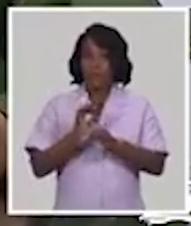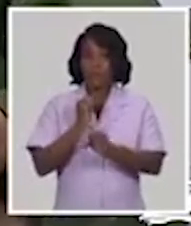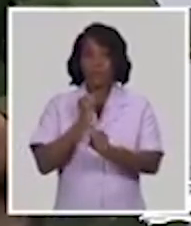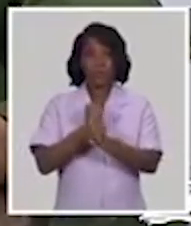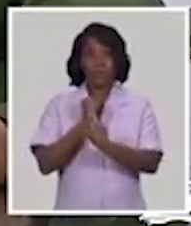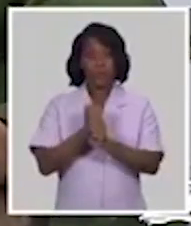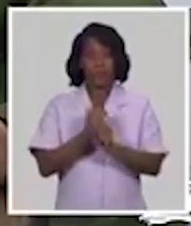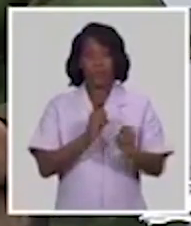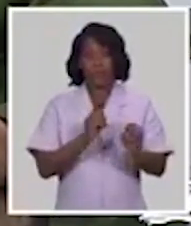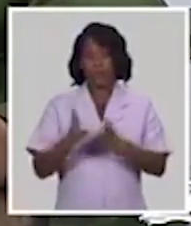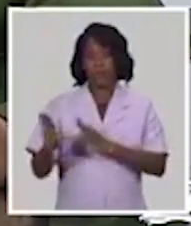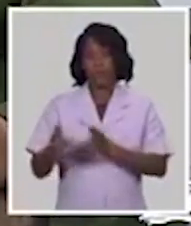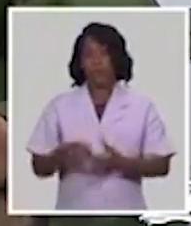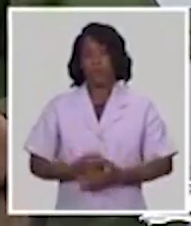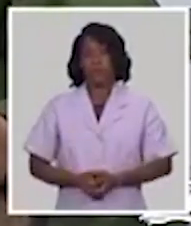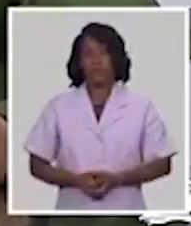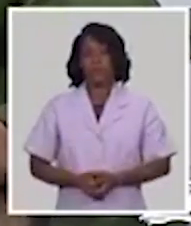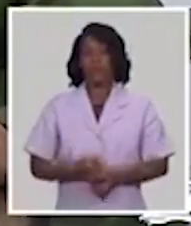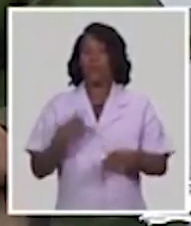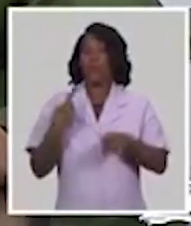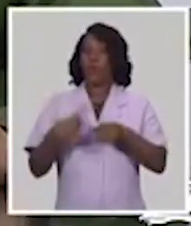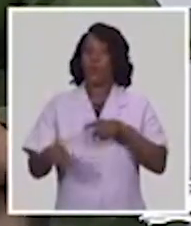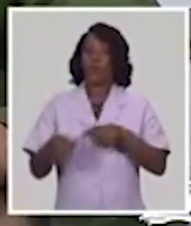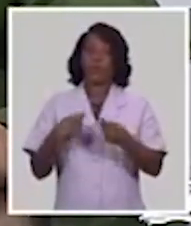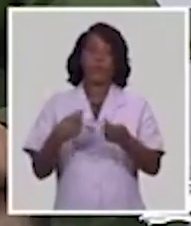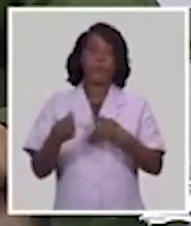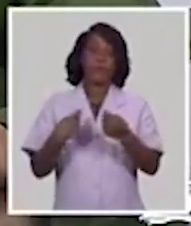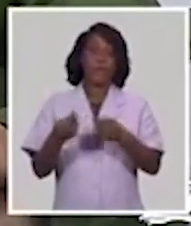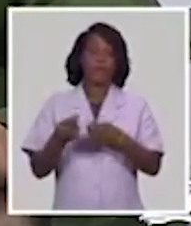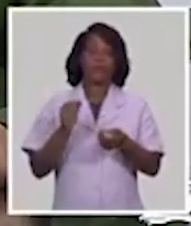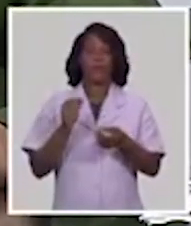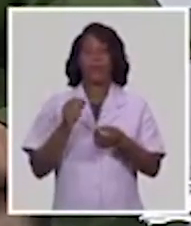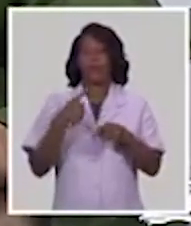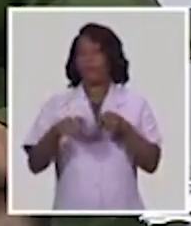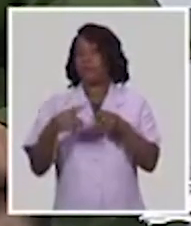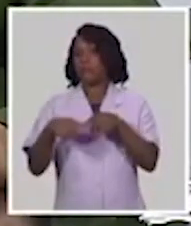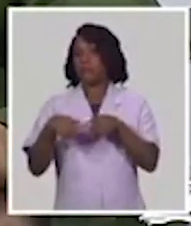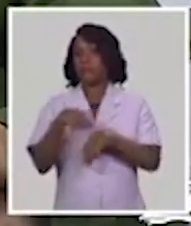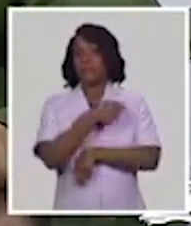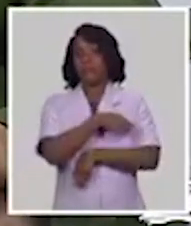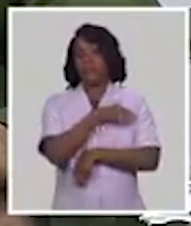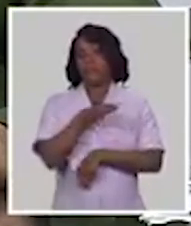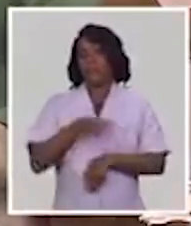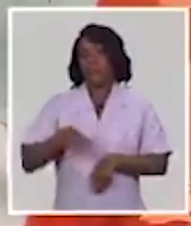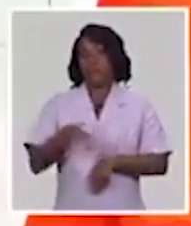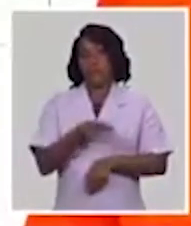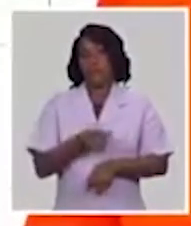indicado. En el caso de la venta de productos a la población, ahí